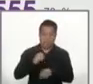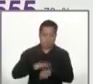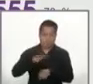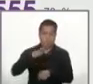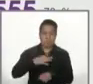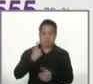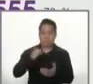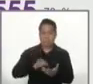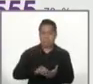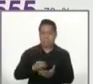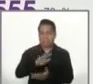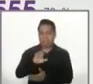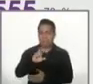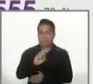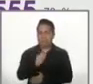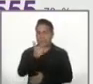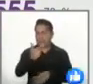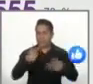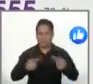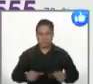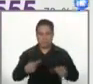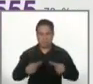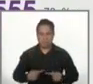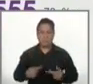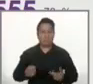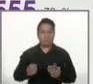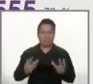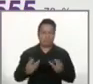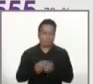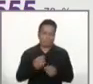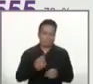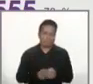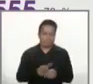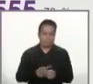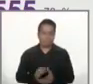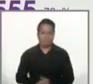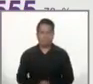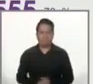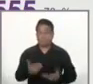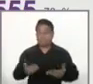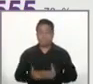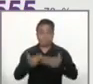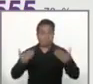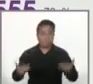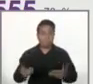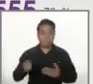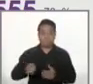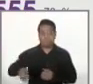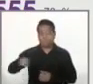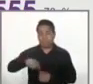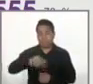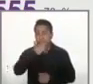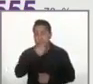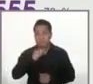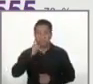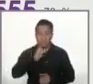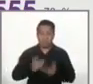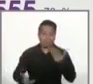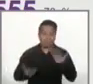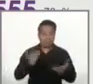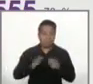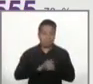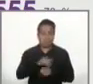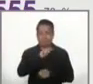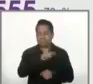con 1.537 casos confirmados. Con respecto al sexo,